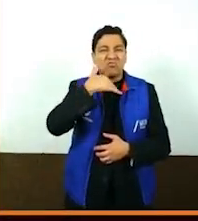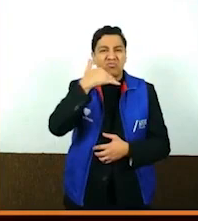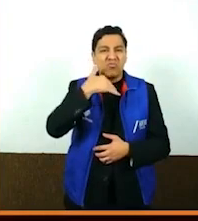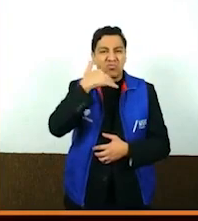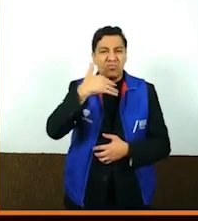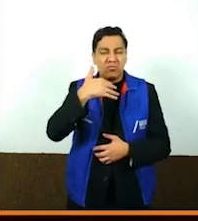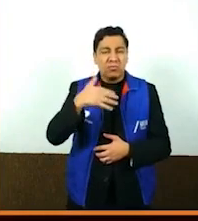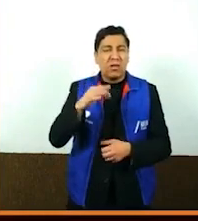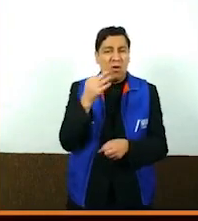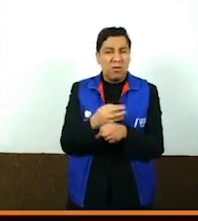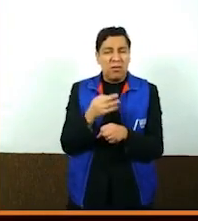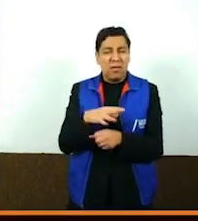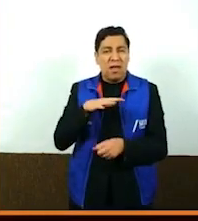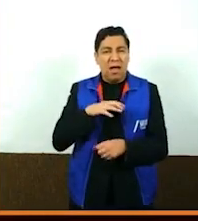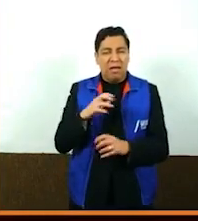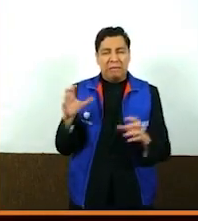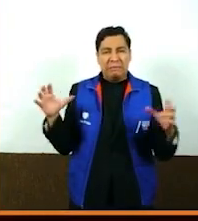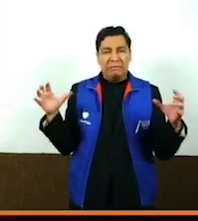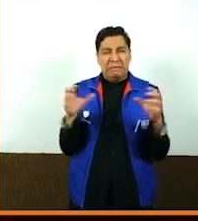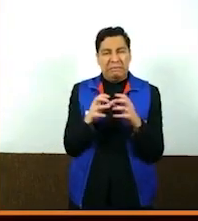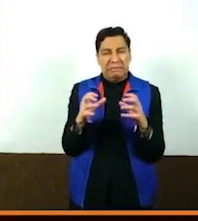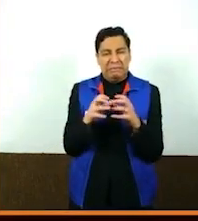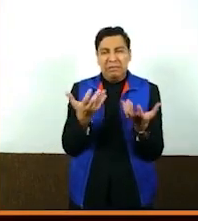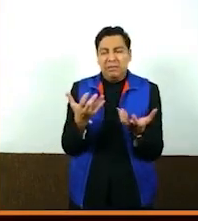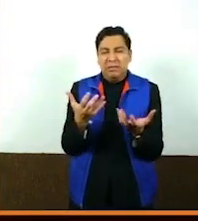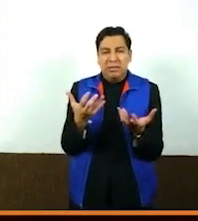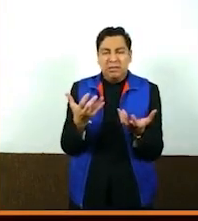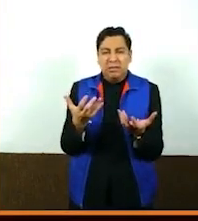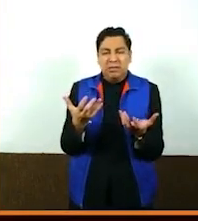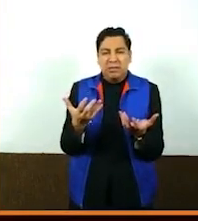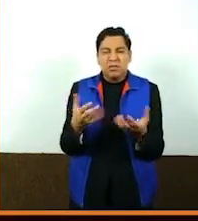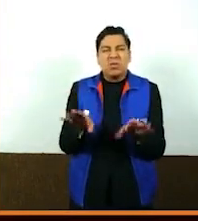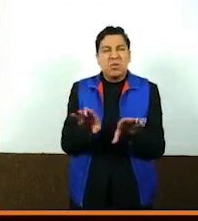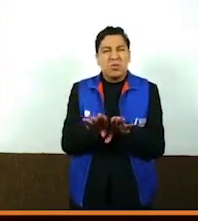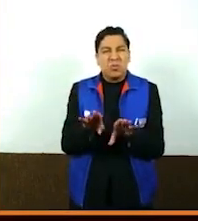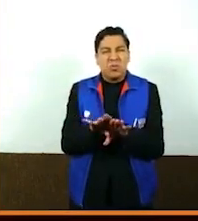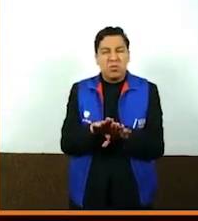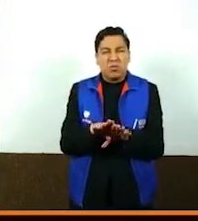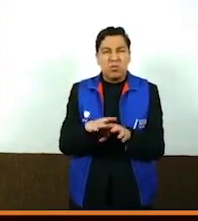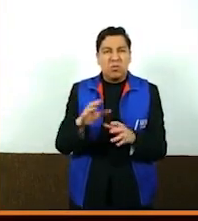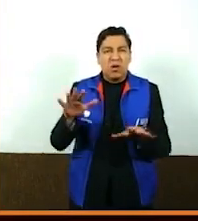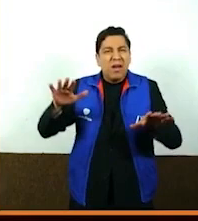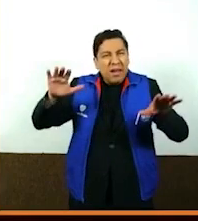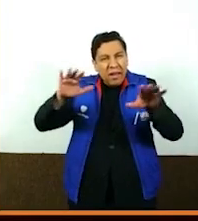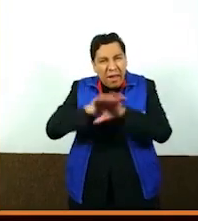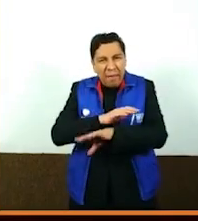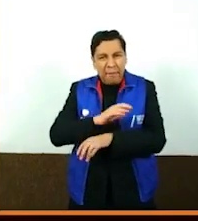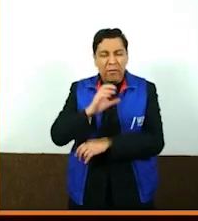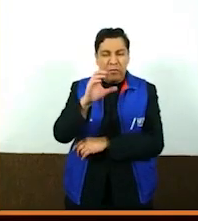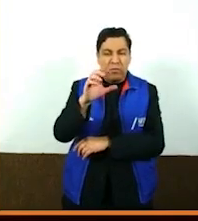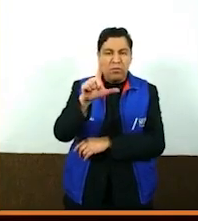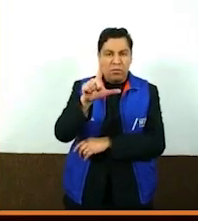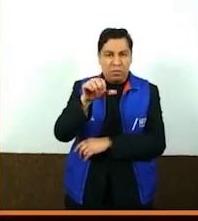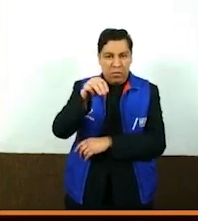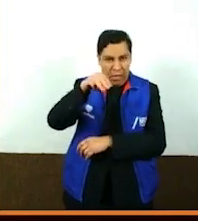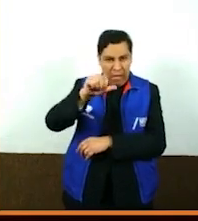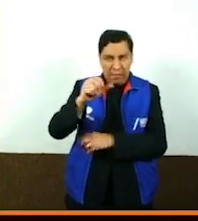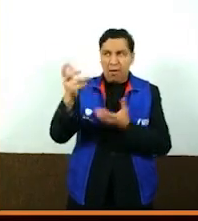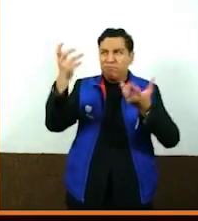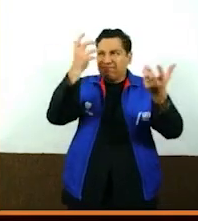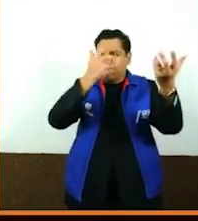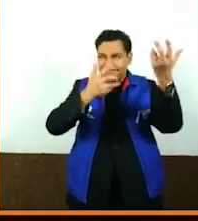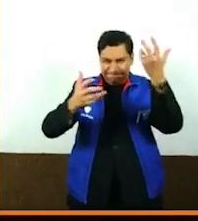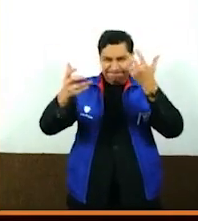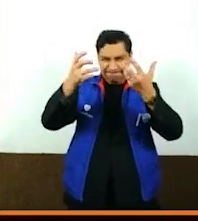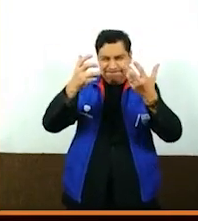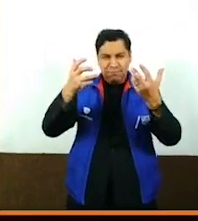la crisis que vivimos en términos del cambio climático. Sabemos que este país